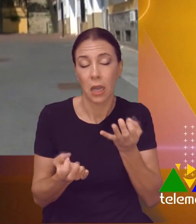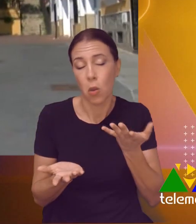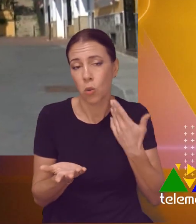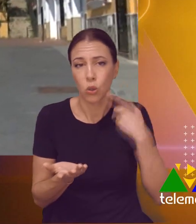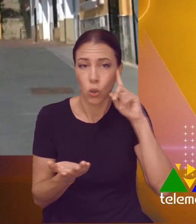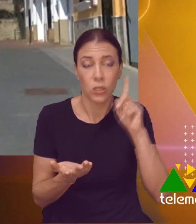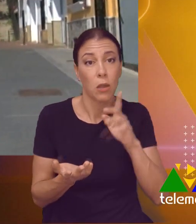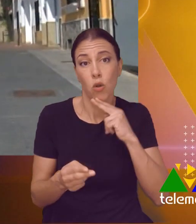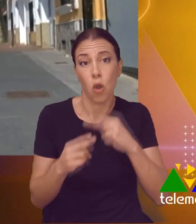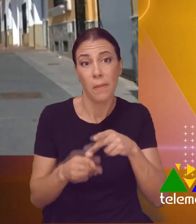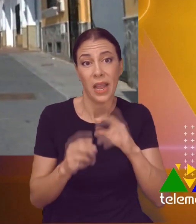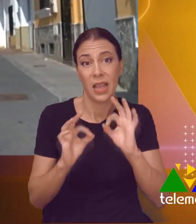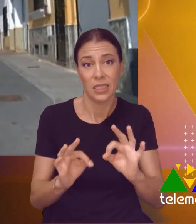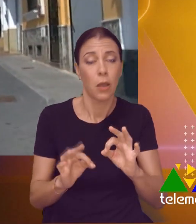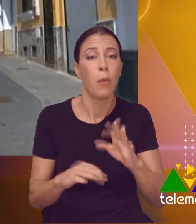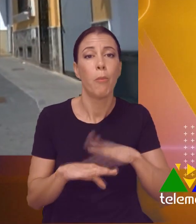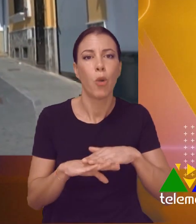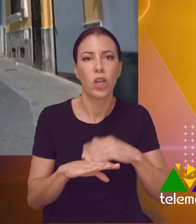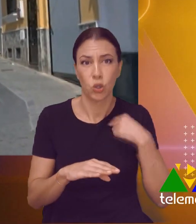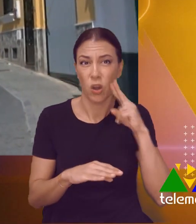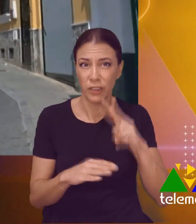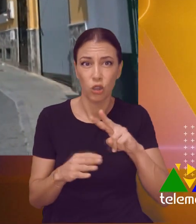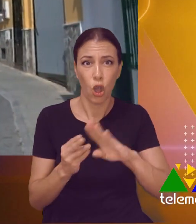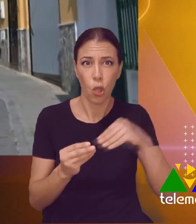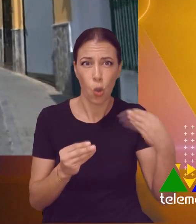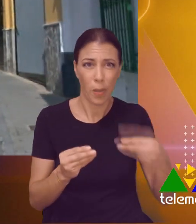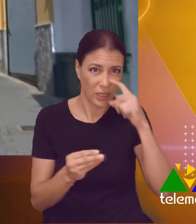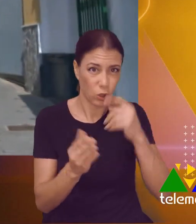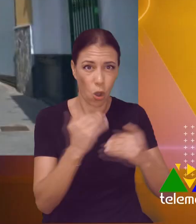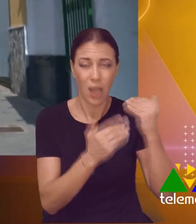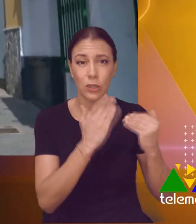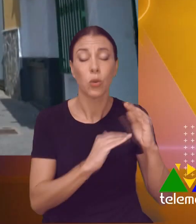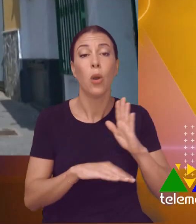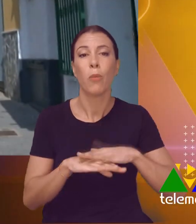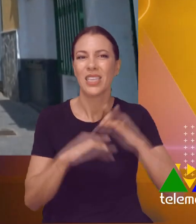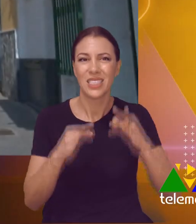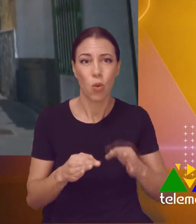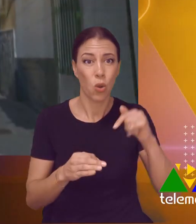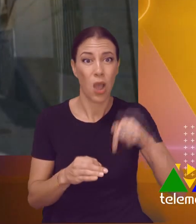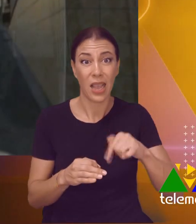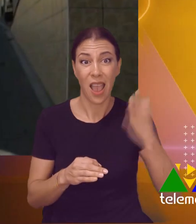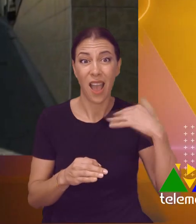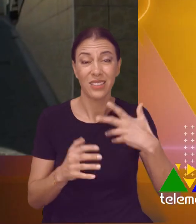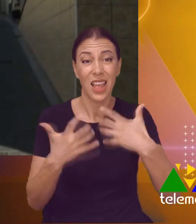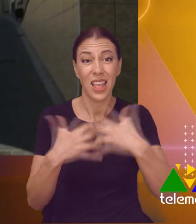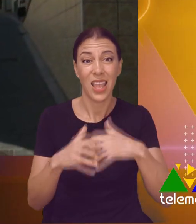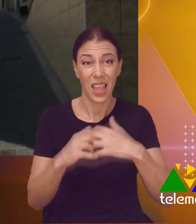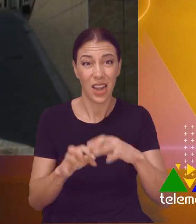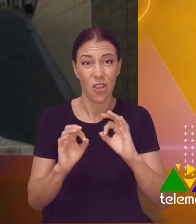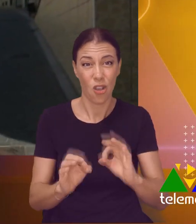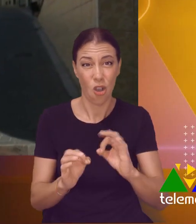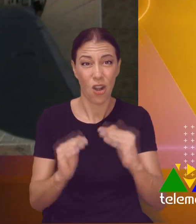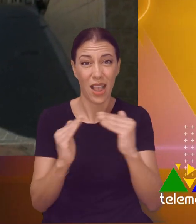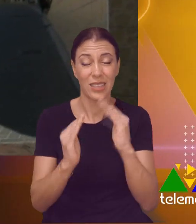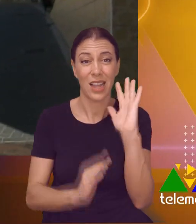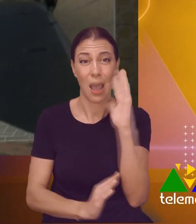Cuentan, no, se llama así seguramente porque lo he visto en los documentos antiguos, porque aquí debió el ingenio de La Palma, de la